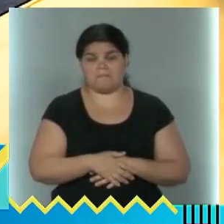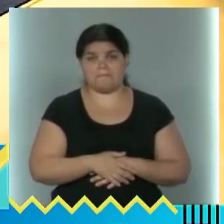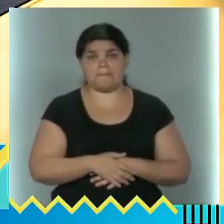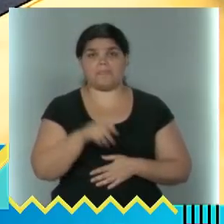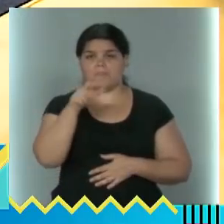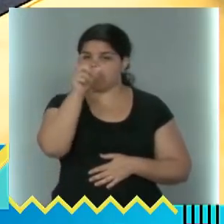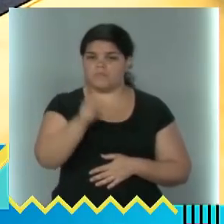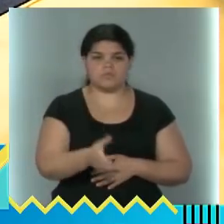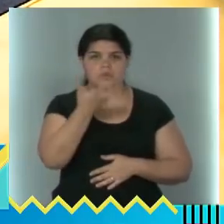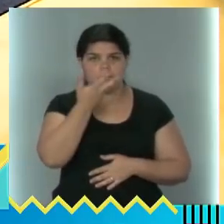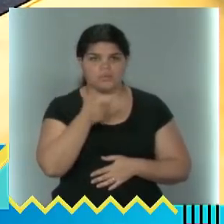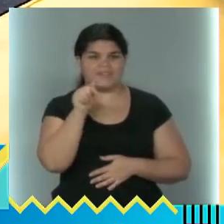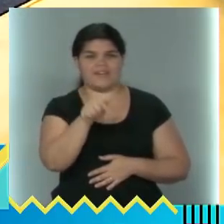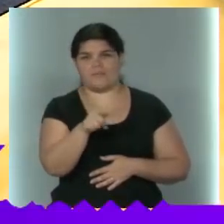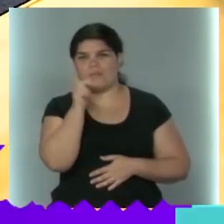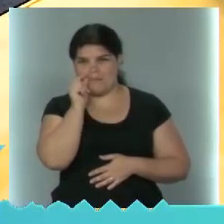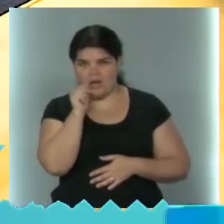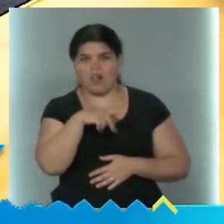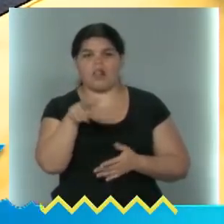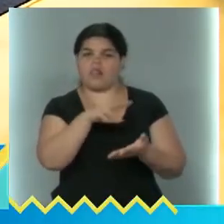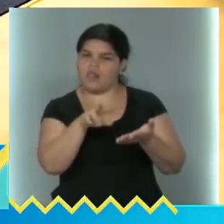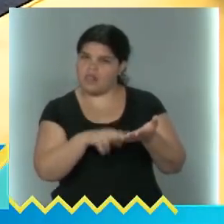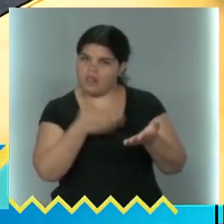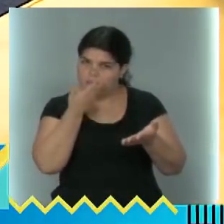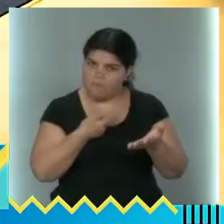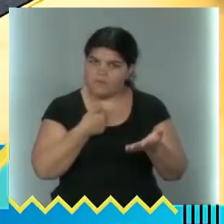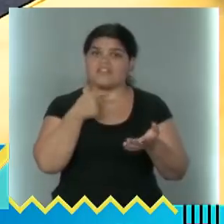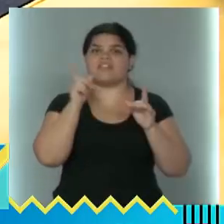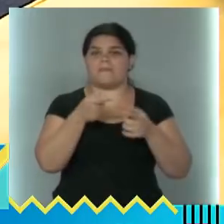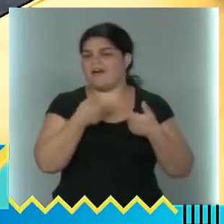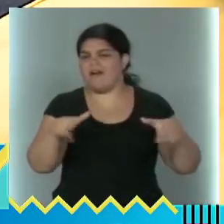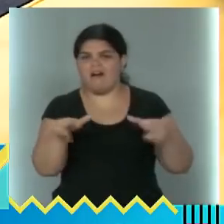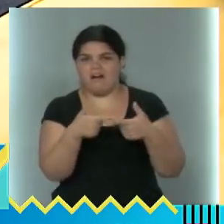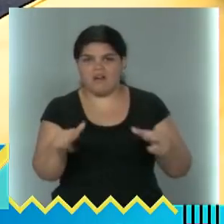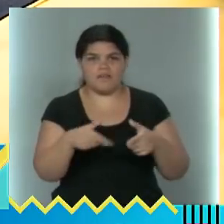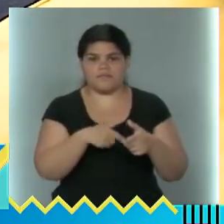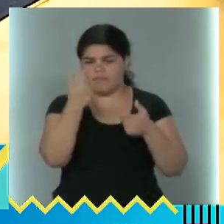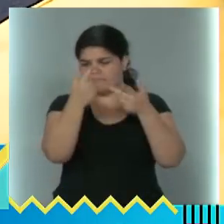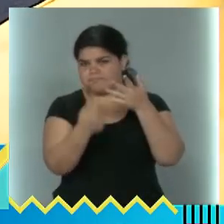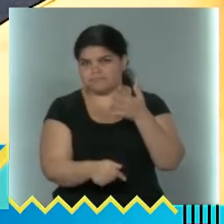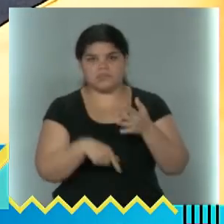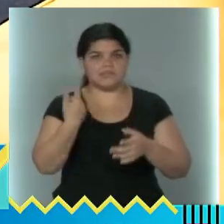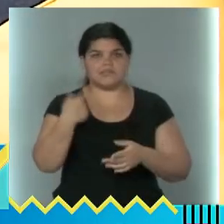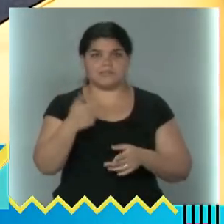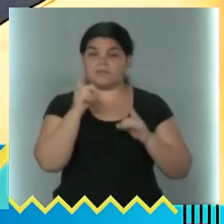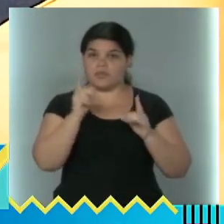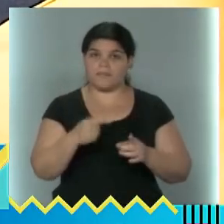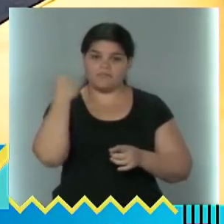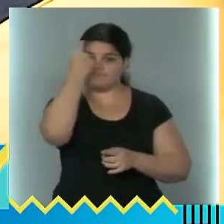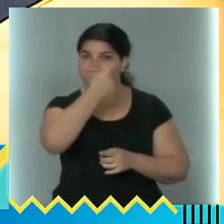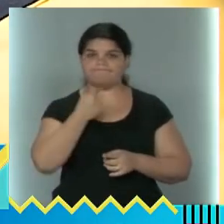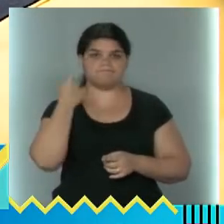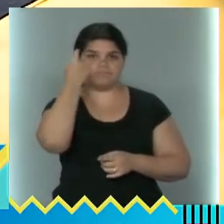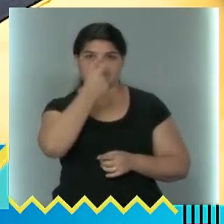que le gustaba mucho leer, que le gustaba, como te digo, cantar, él se levantaba cantando y demás, pero además su expresión